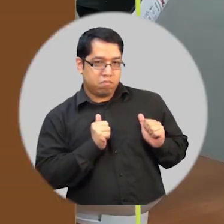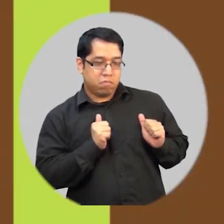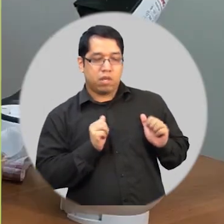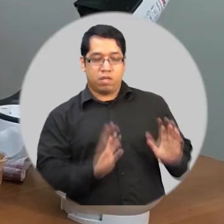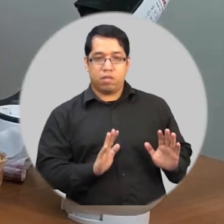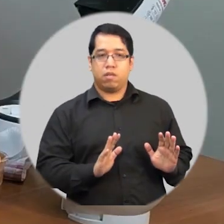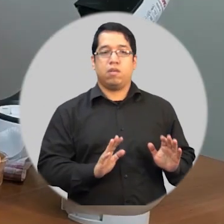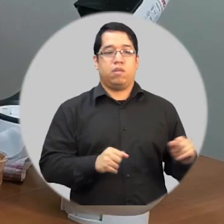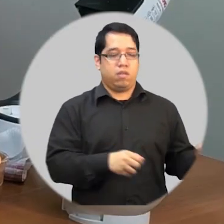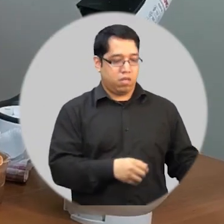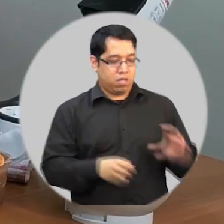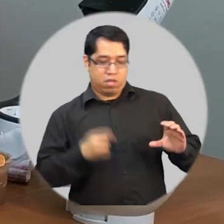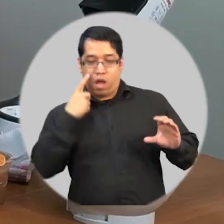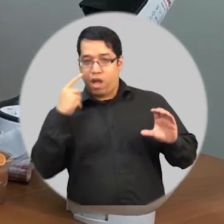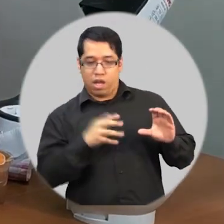Va quedando así.